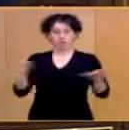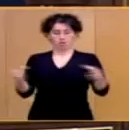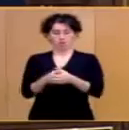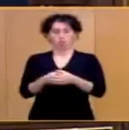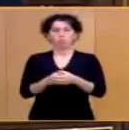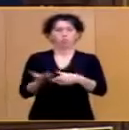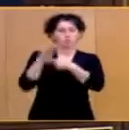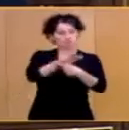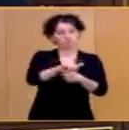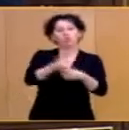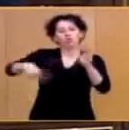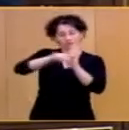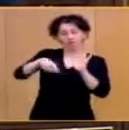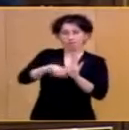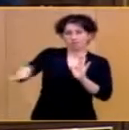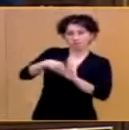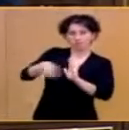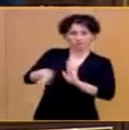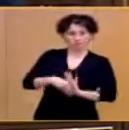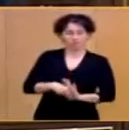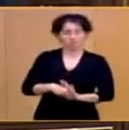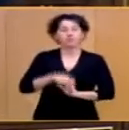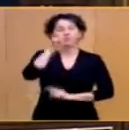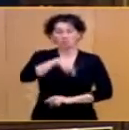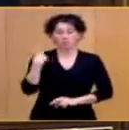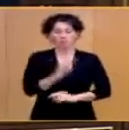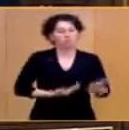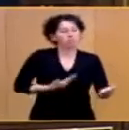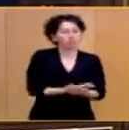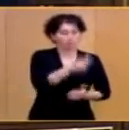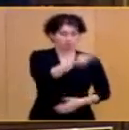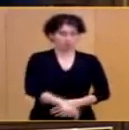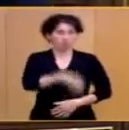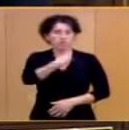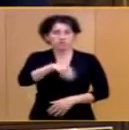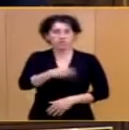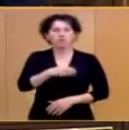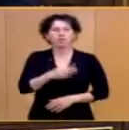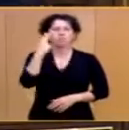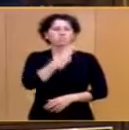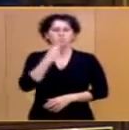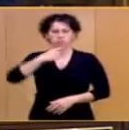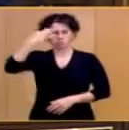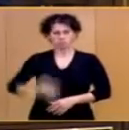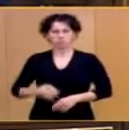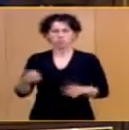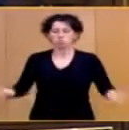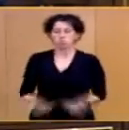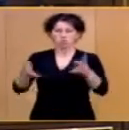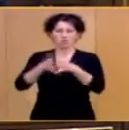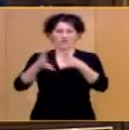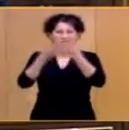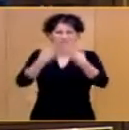Galego. Y también le pedimos, señor presidente, un compromiso firme con el impulso de las infraestructuras que